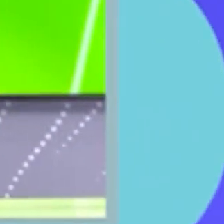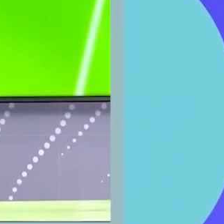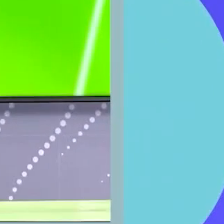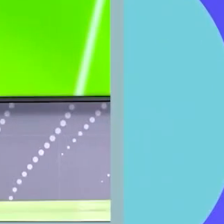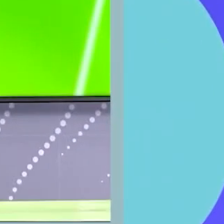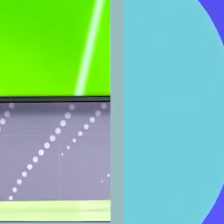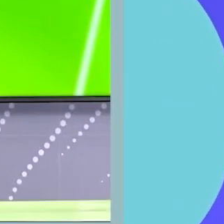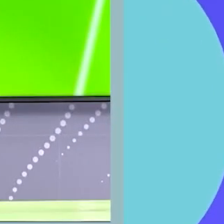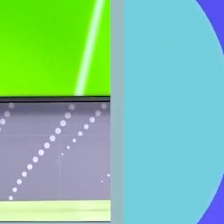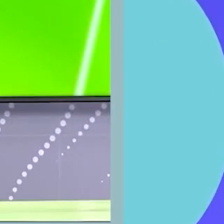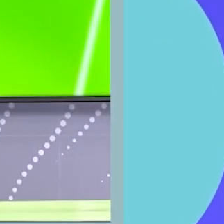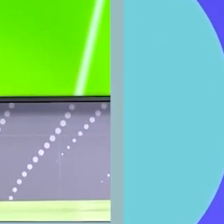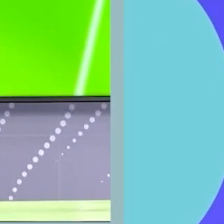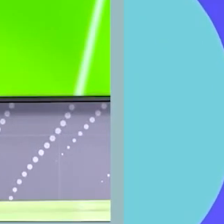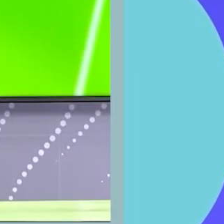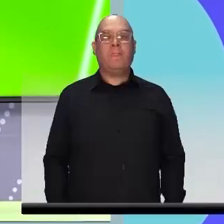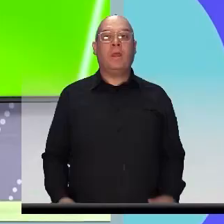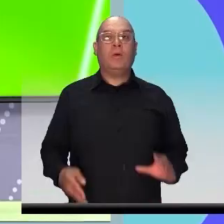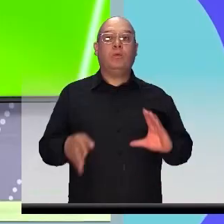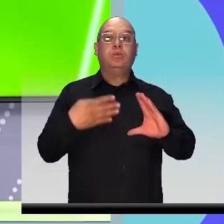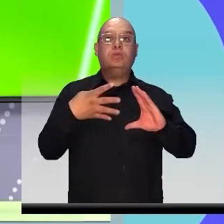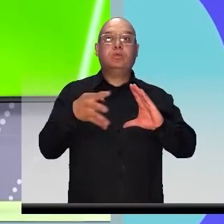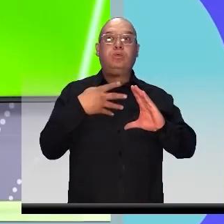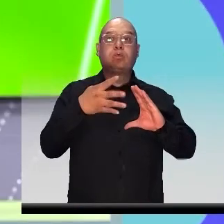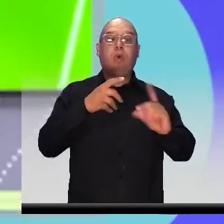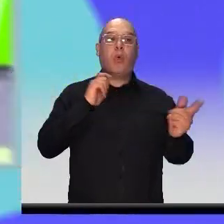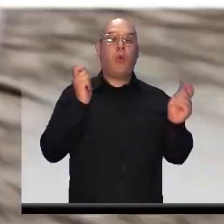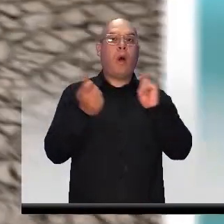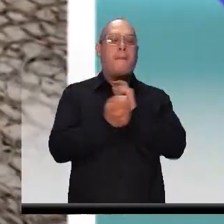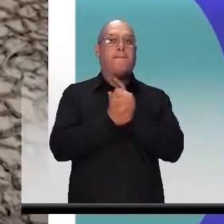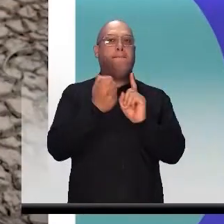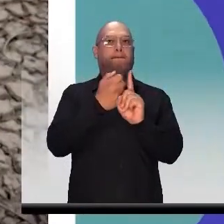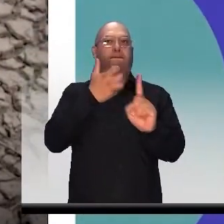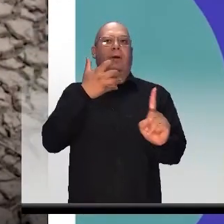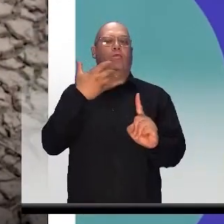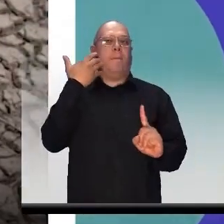El cambio climático tiene un impacto más acentuado en las mujeres.